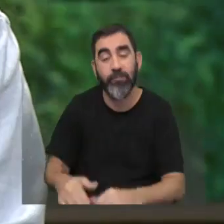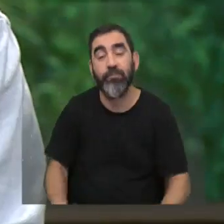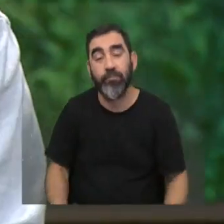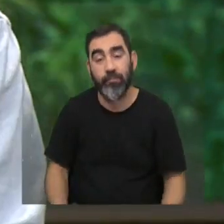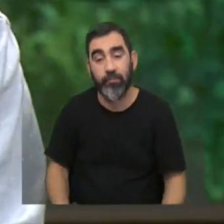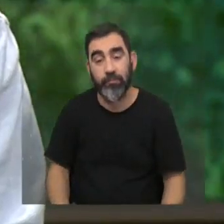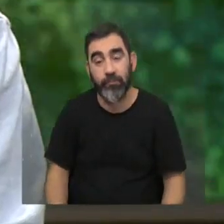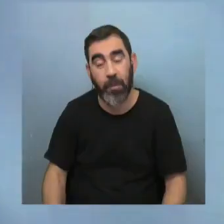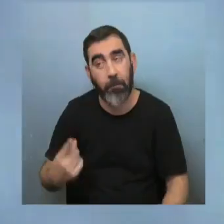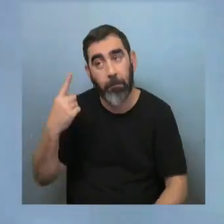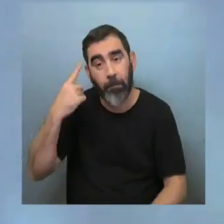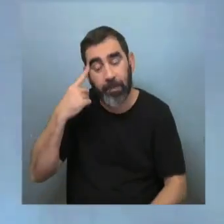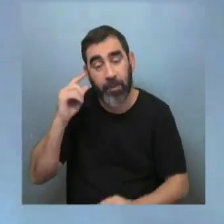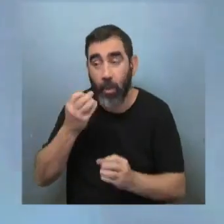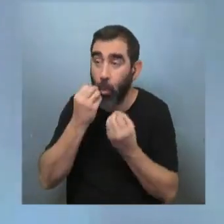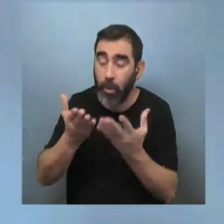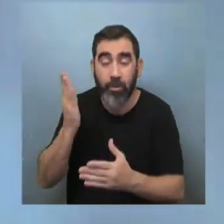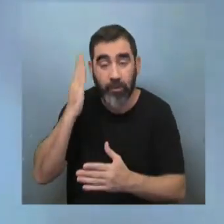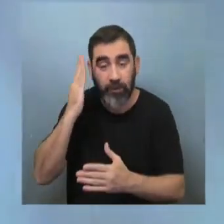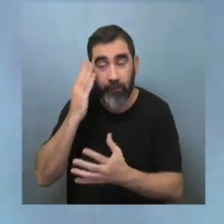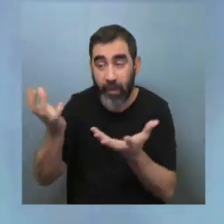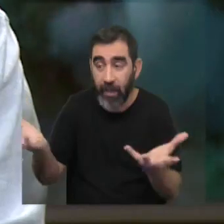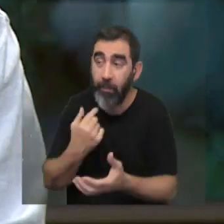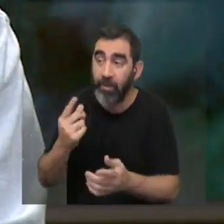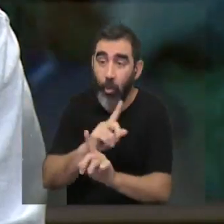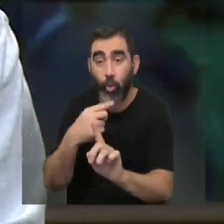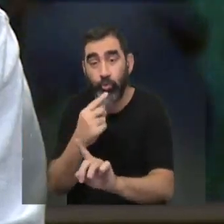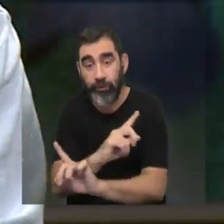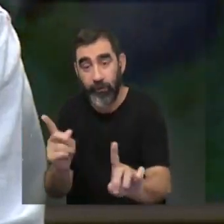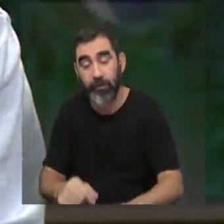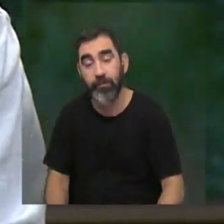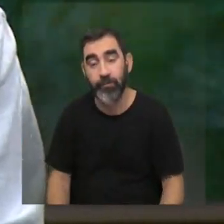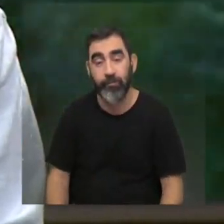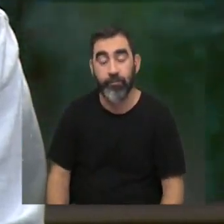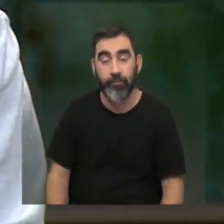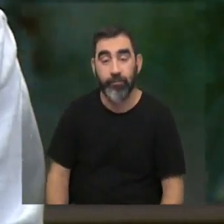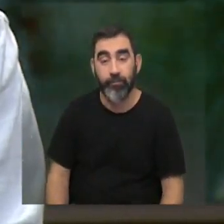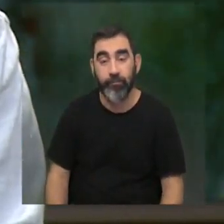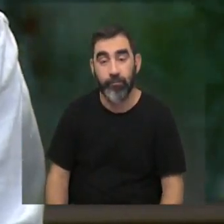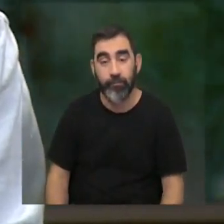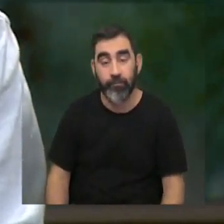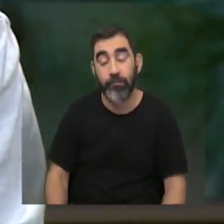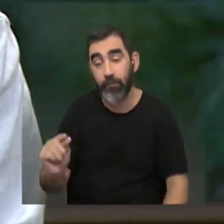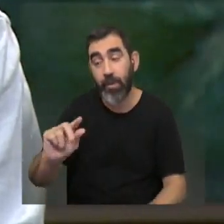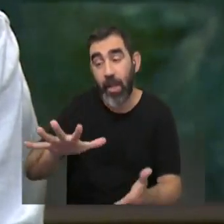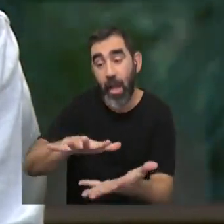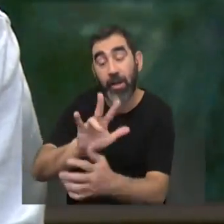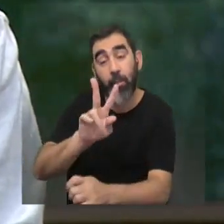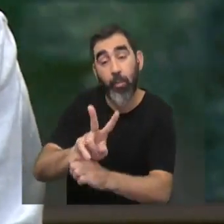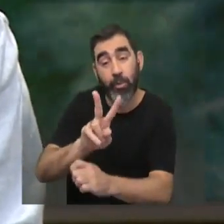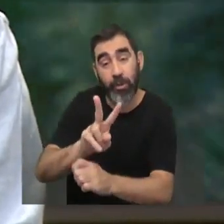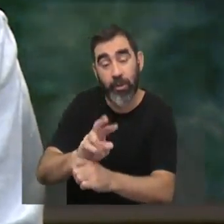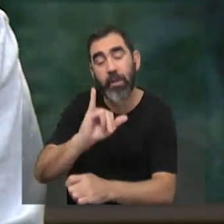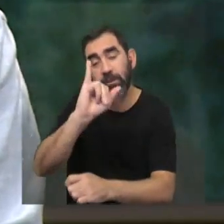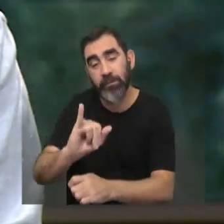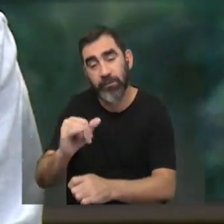pensar que, bueno, que está bueno saber si la quema es útil, y sí es útil. Exactamente, Sí, esto es parte del área protegida y obviamente que